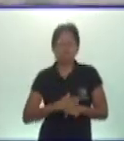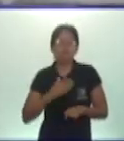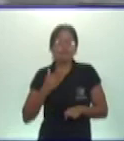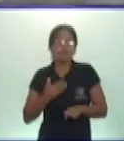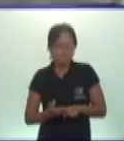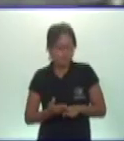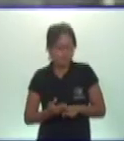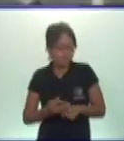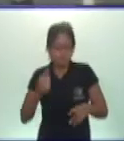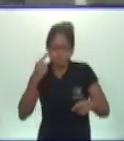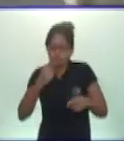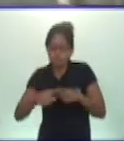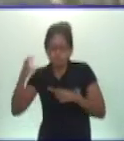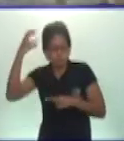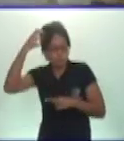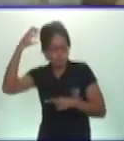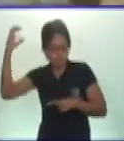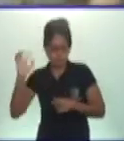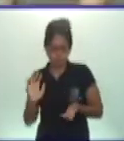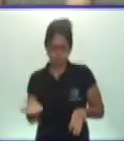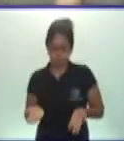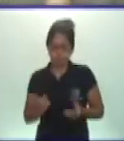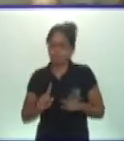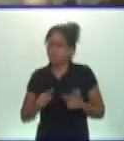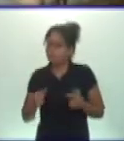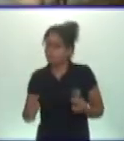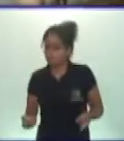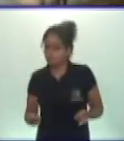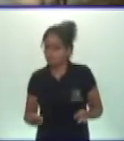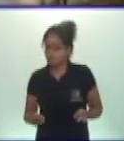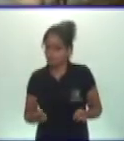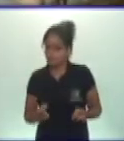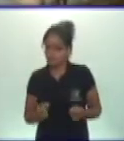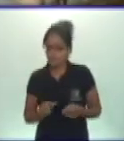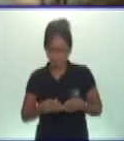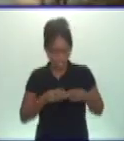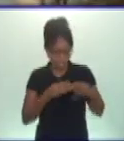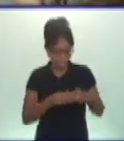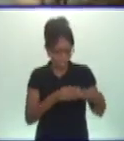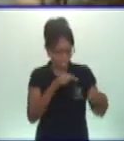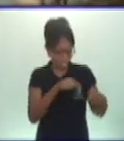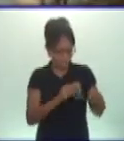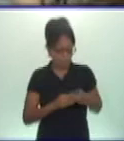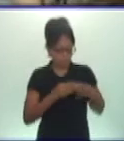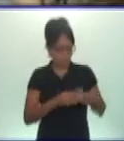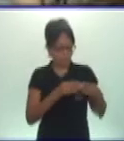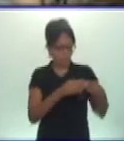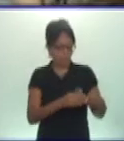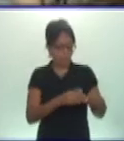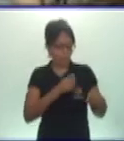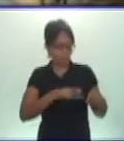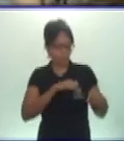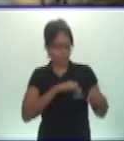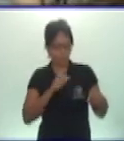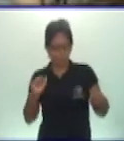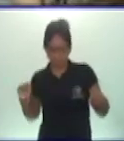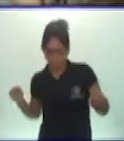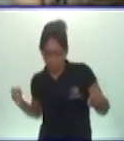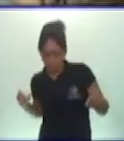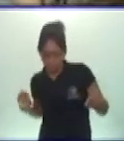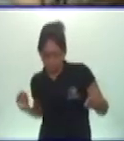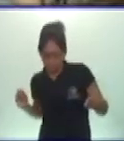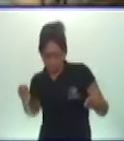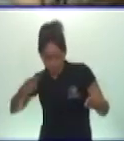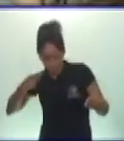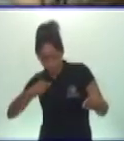y el gobierno holandés, para que asaltaran los buques españoles que iban de camino de las tierras americanas al